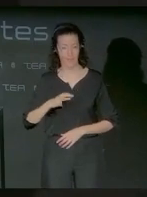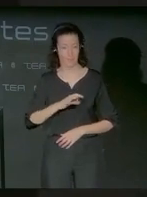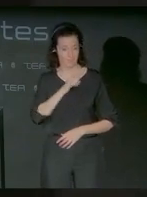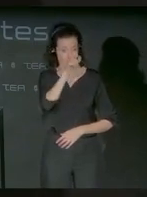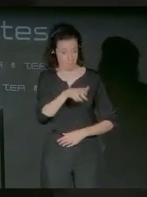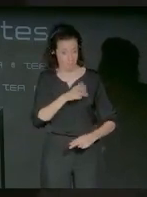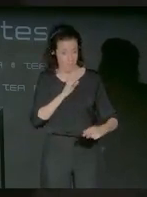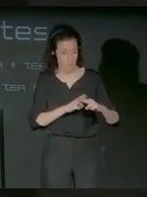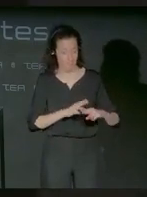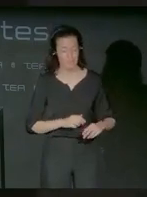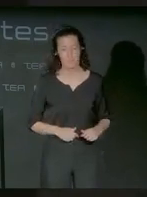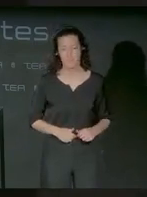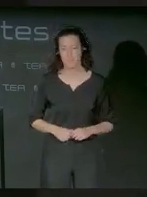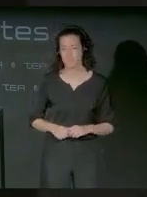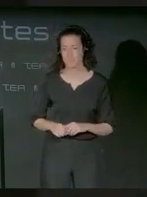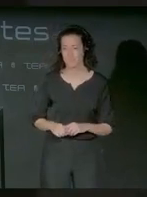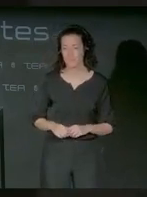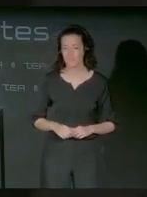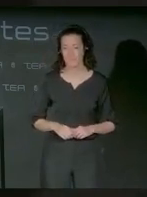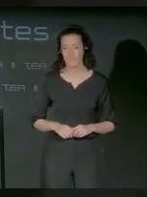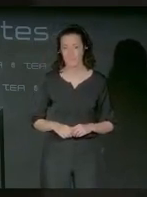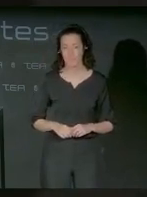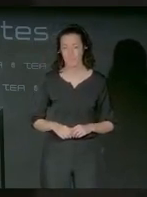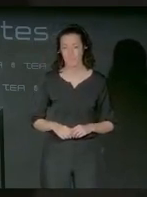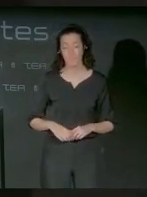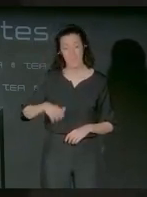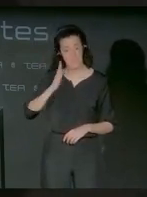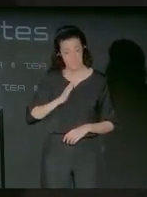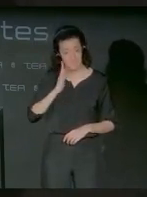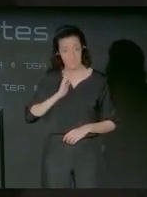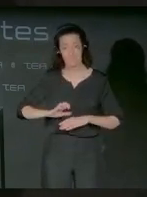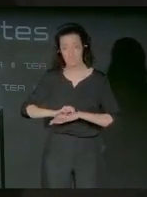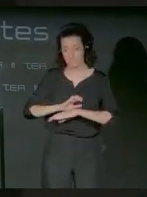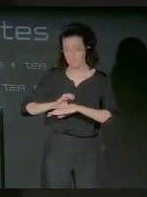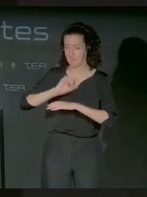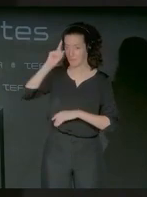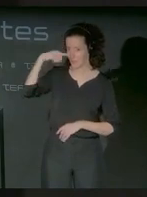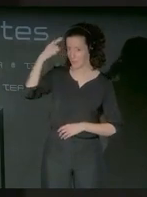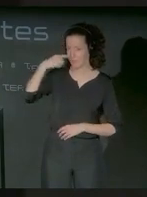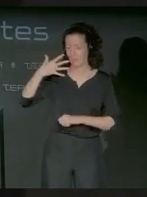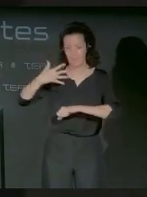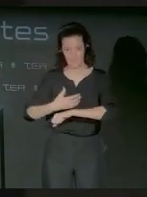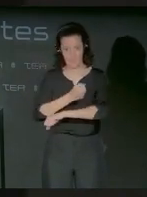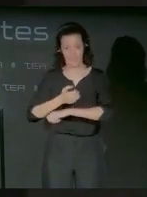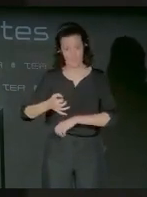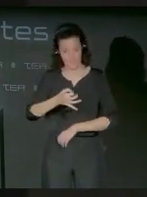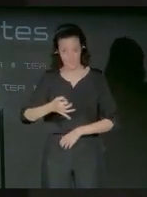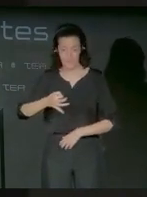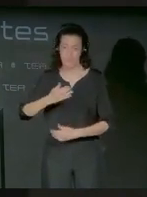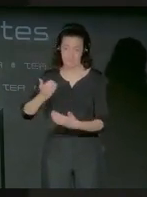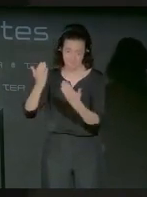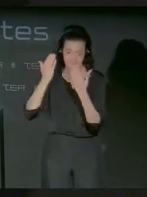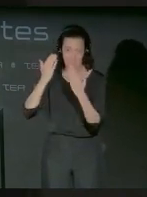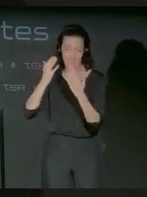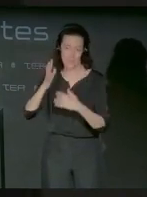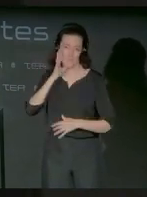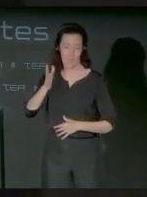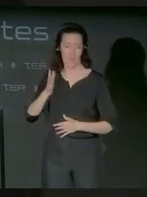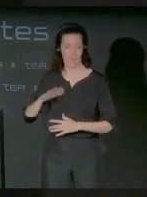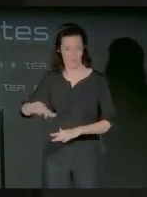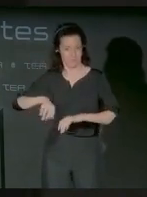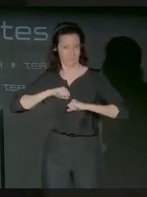cressing bartlet estimado consejero de cultura del Cabildo insular y Enhorabuena por su nombramiento Don